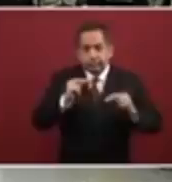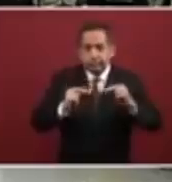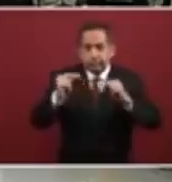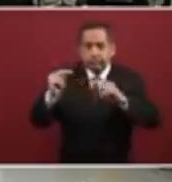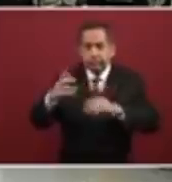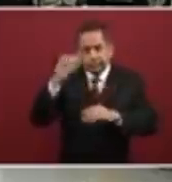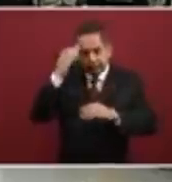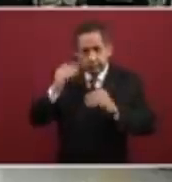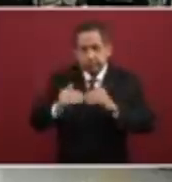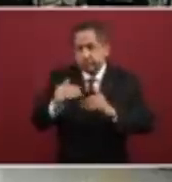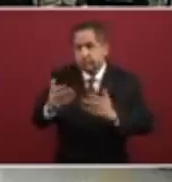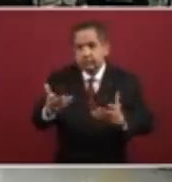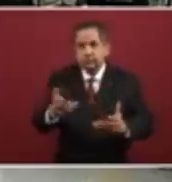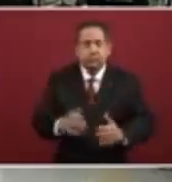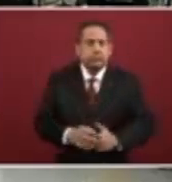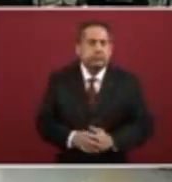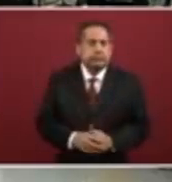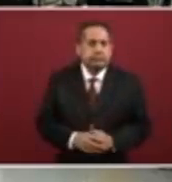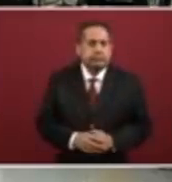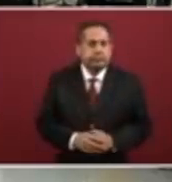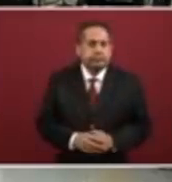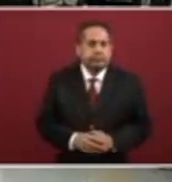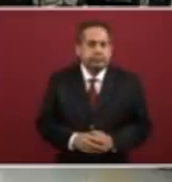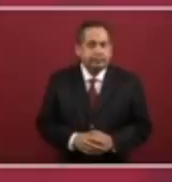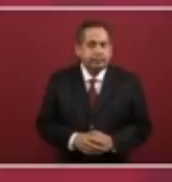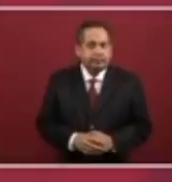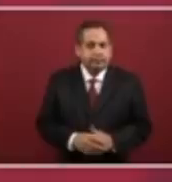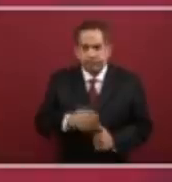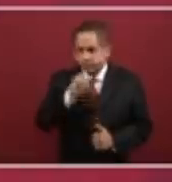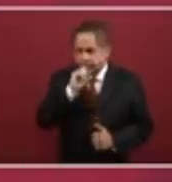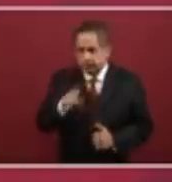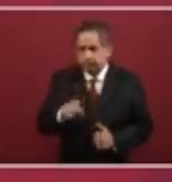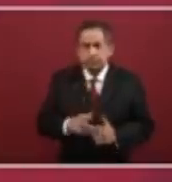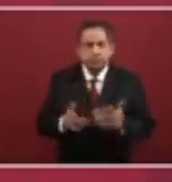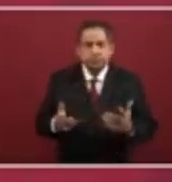tiempo? También.